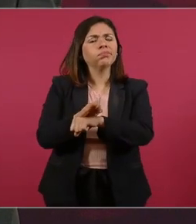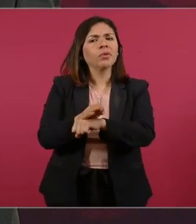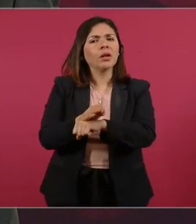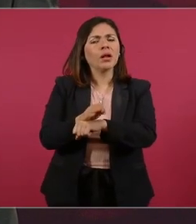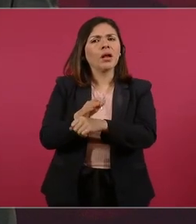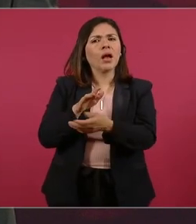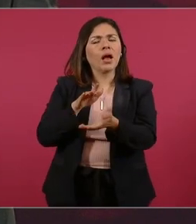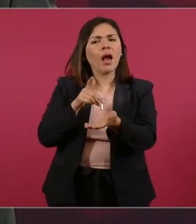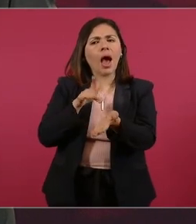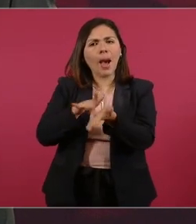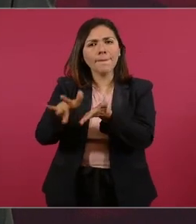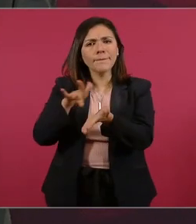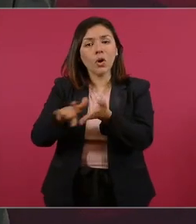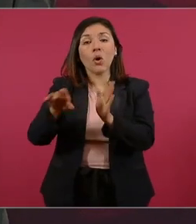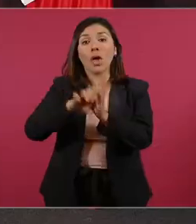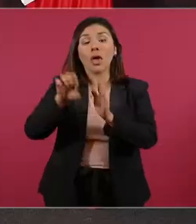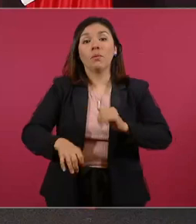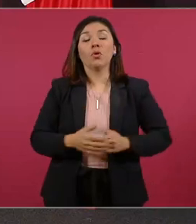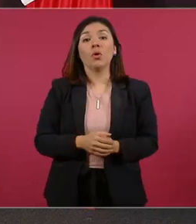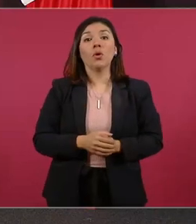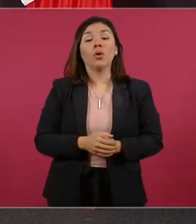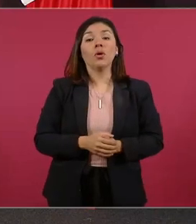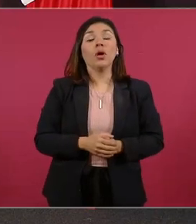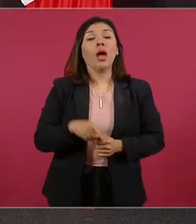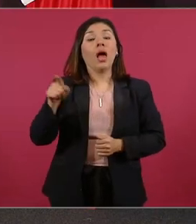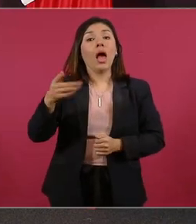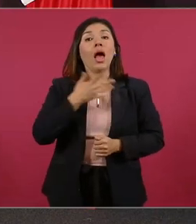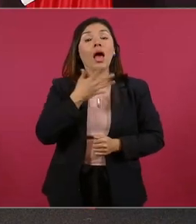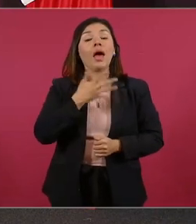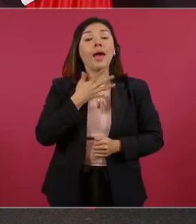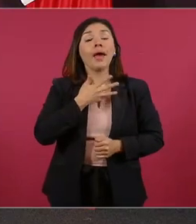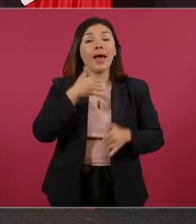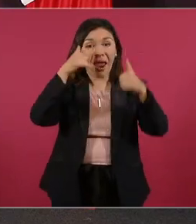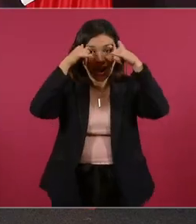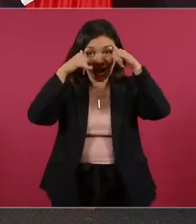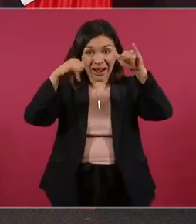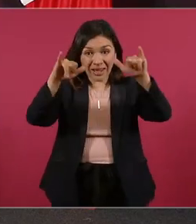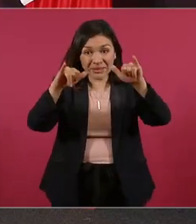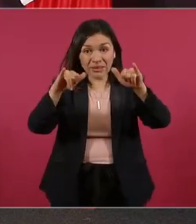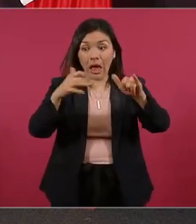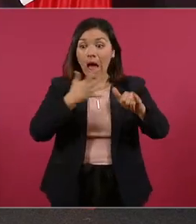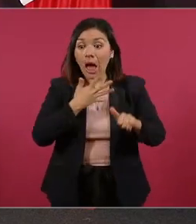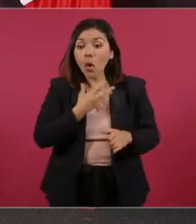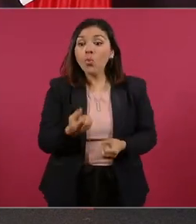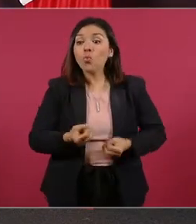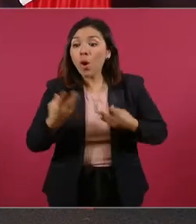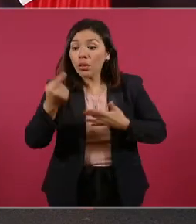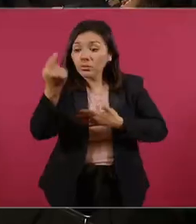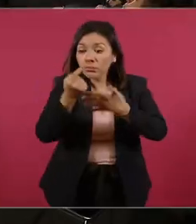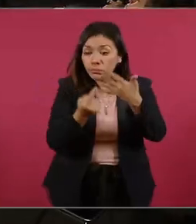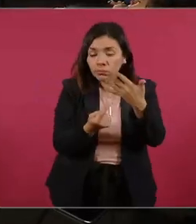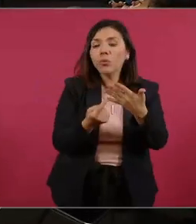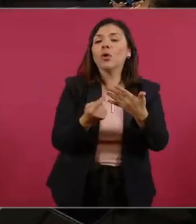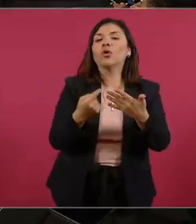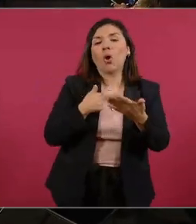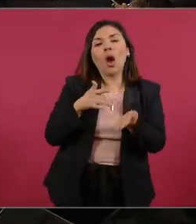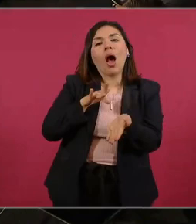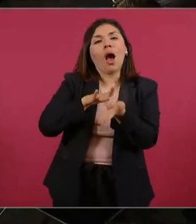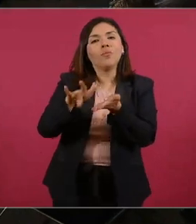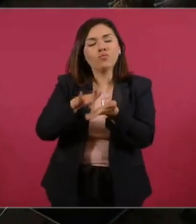cada res, por cada cabeza de ganado, reciben un apoyo del gobierno.